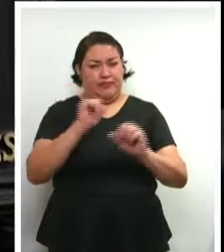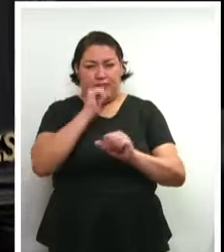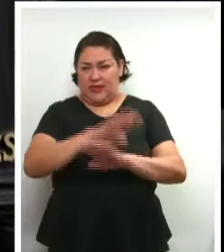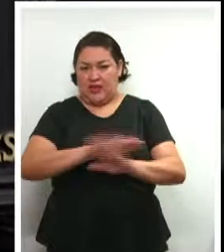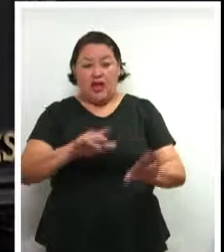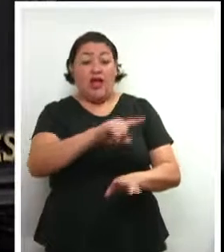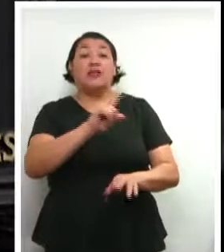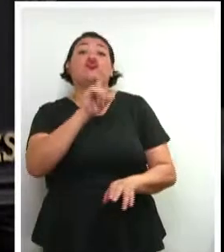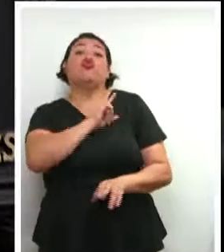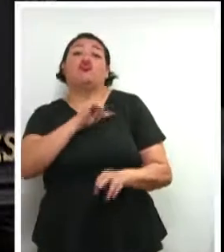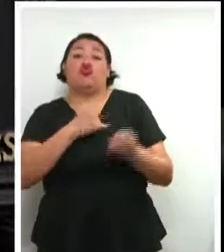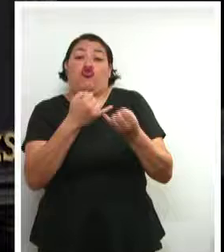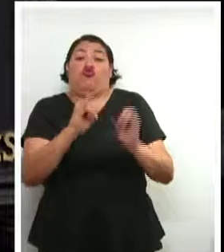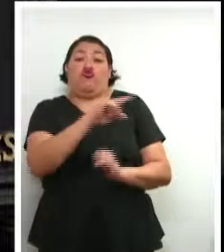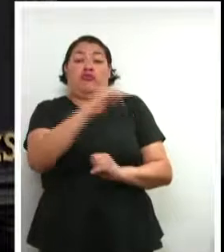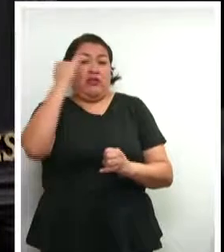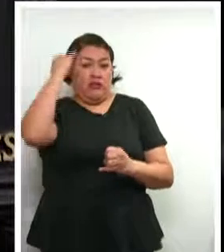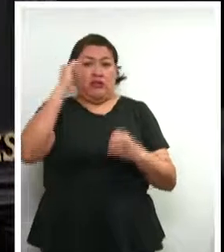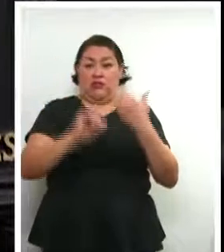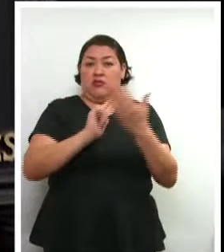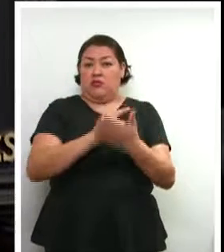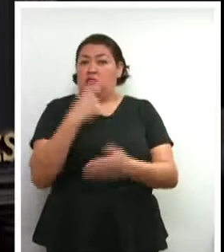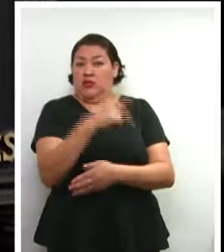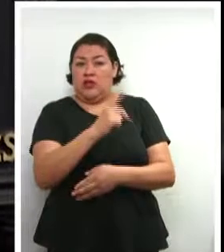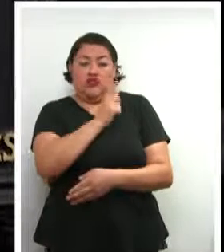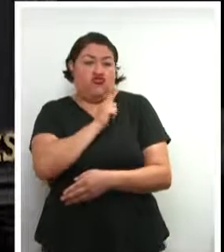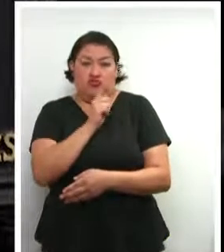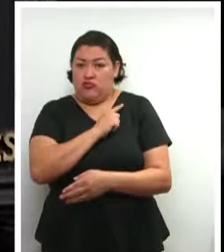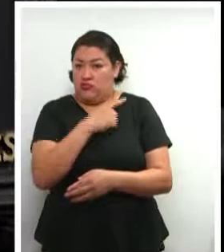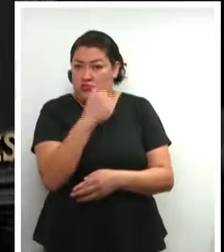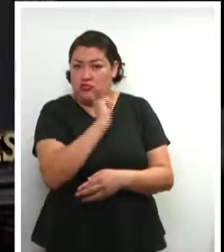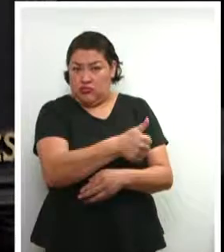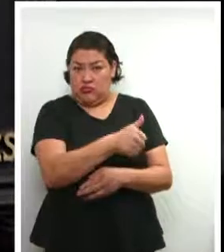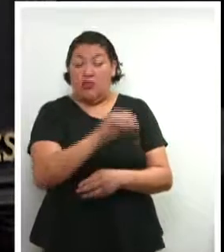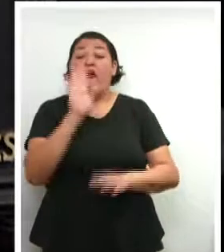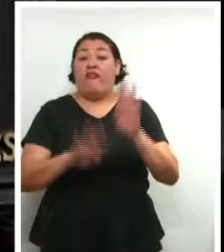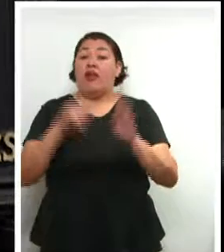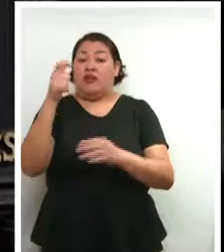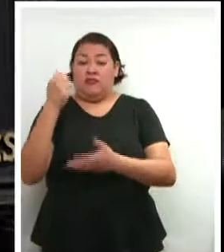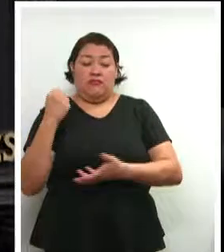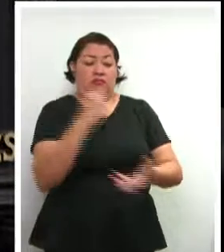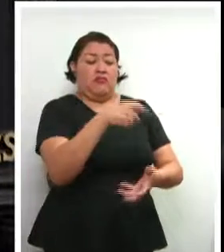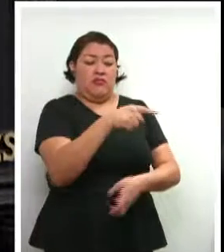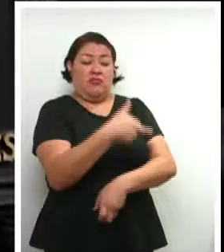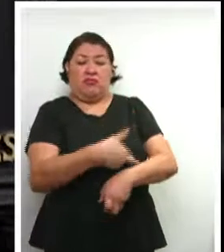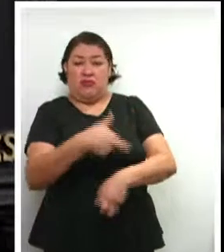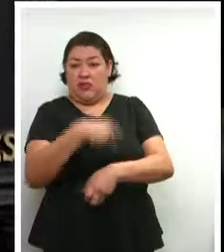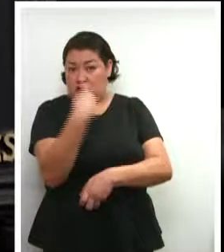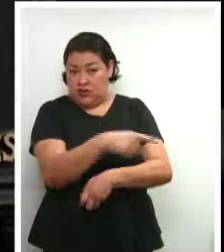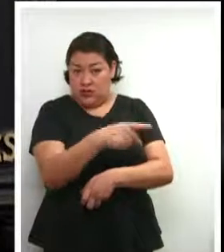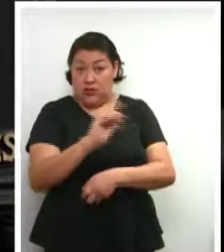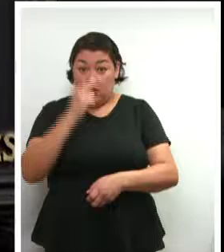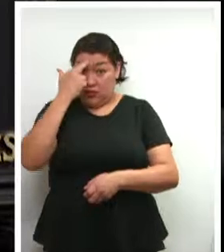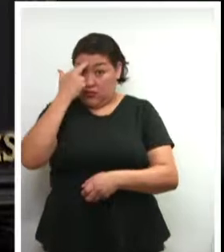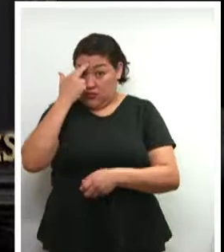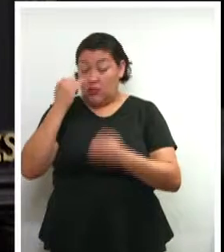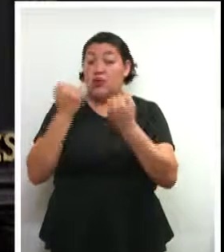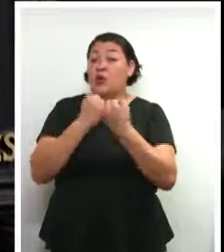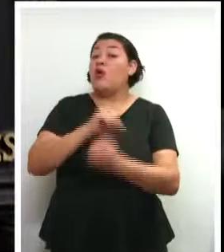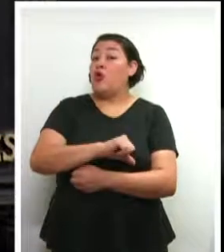autonomía orgánica y funcional y en ocasiones presupuestarias. Como lo dice el constituyente